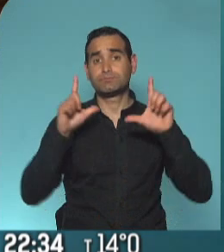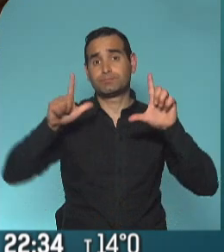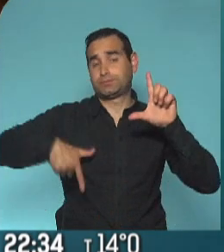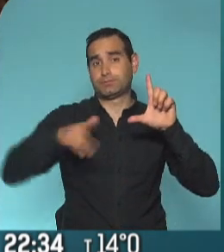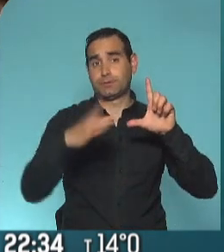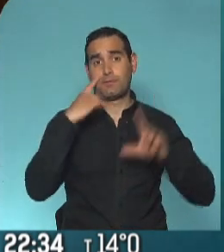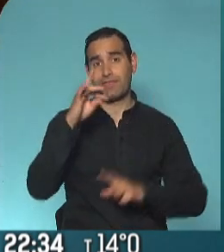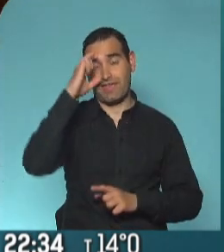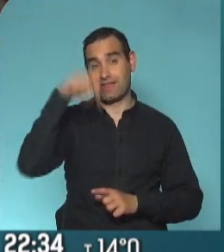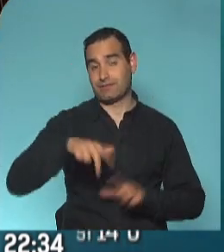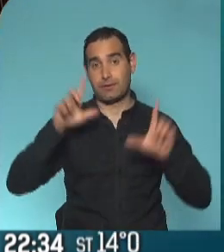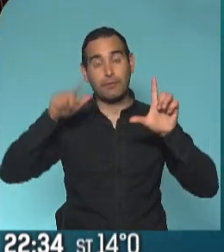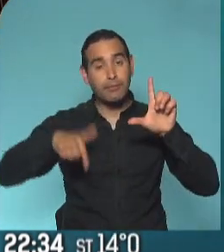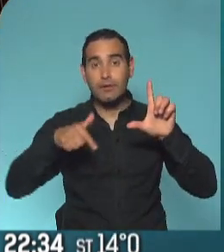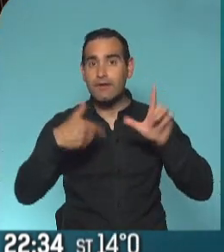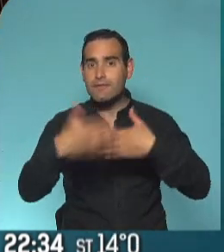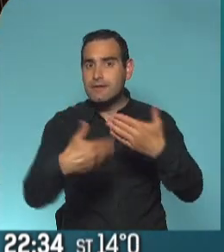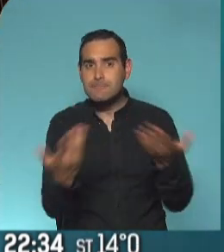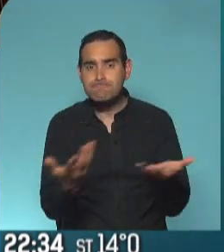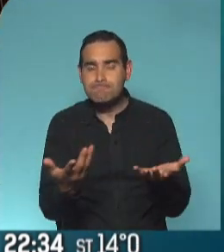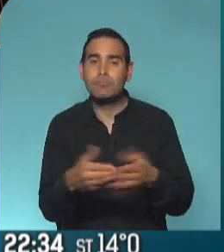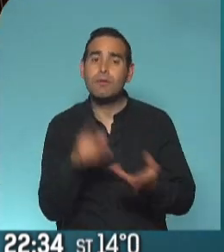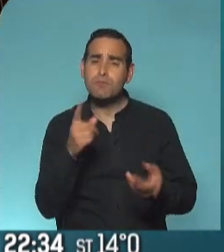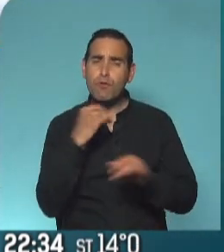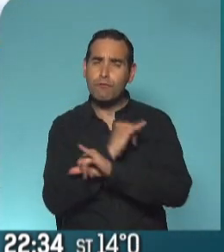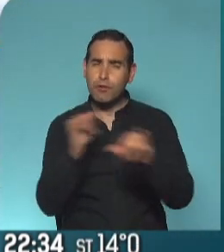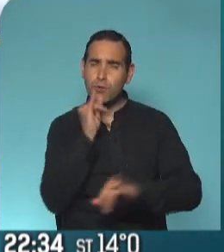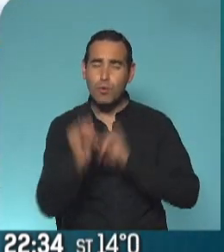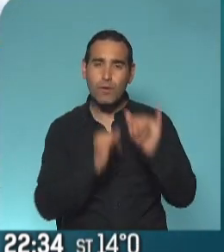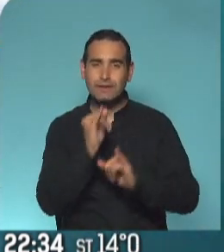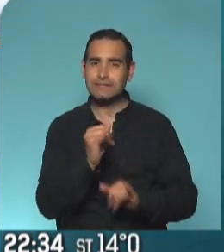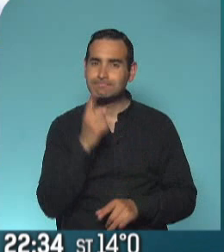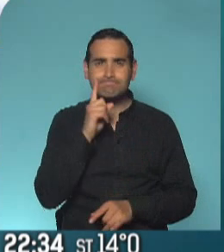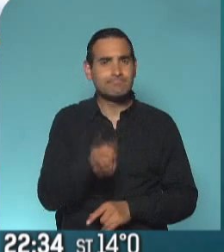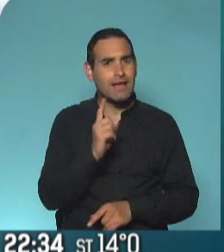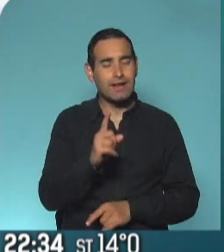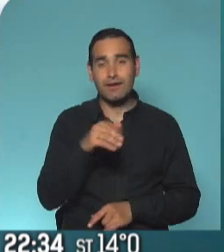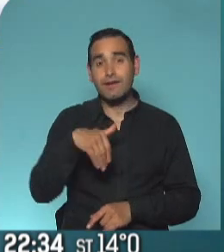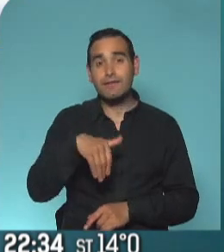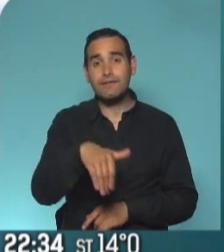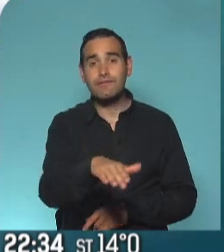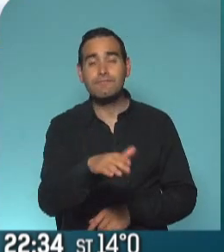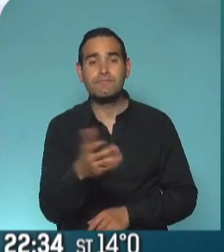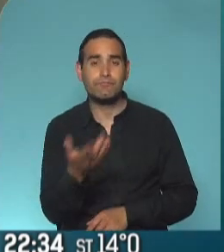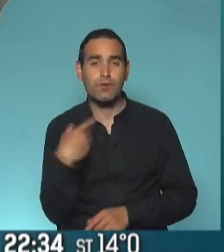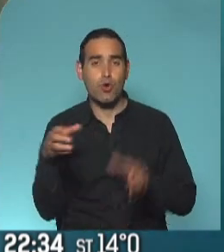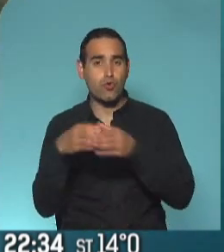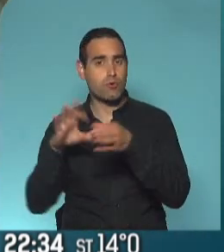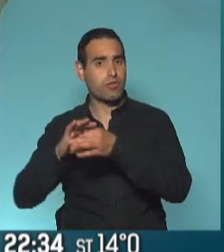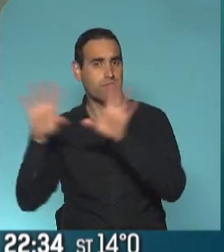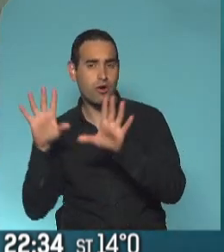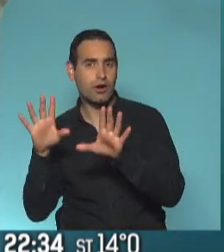dónde podrá avanzar? Y un poco lo que planteaba el informe, el riesgo de que quede atrapado el Partido